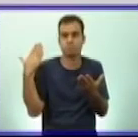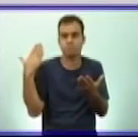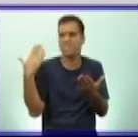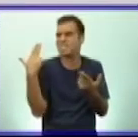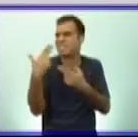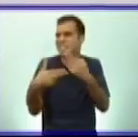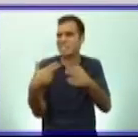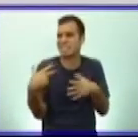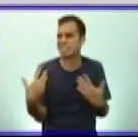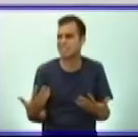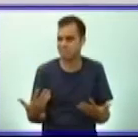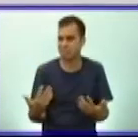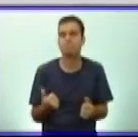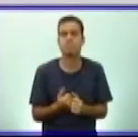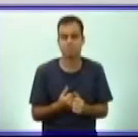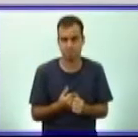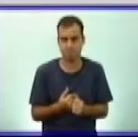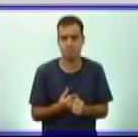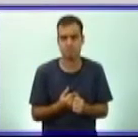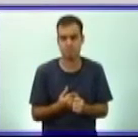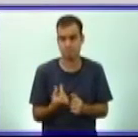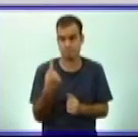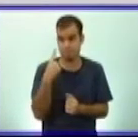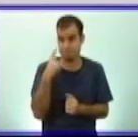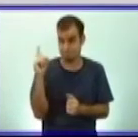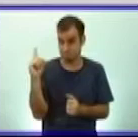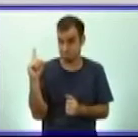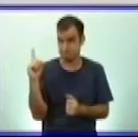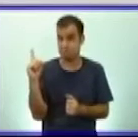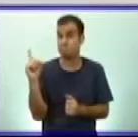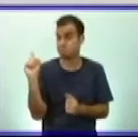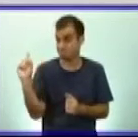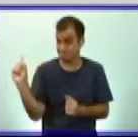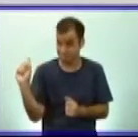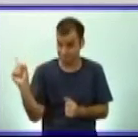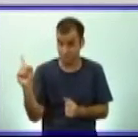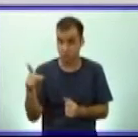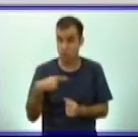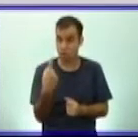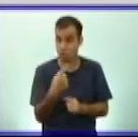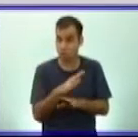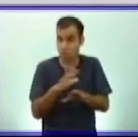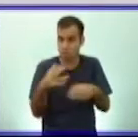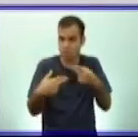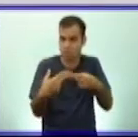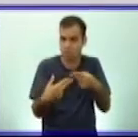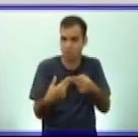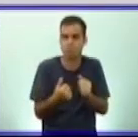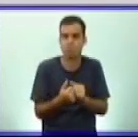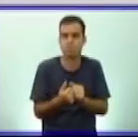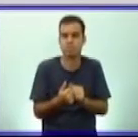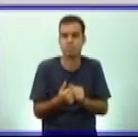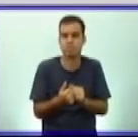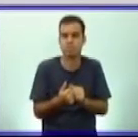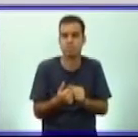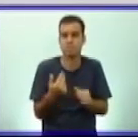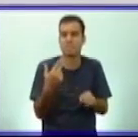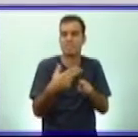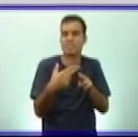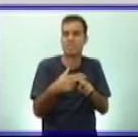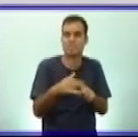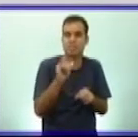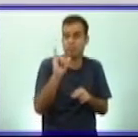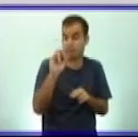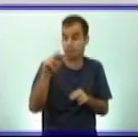efectuado. Es decir, que nosotros vimos en particular este circuito que nombramos circuito inductivo capacitivo. Y